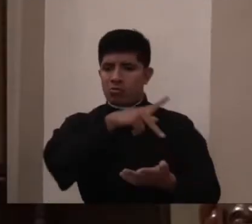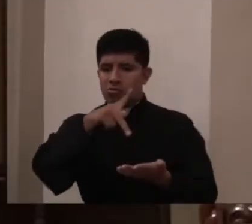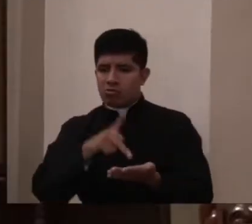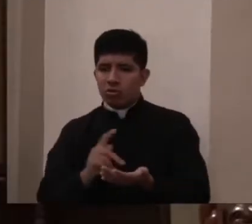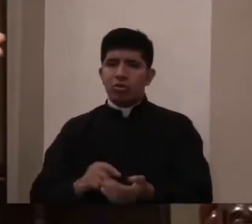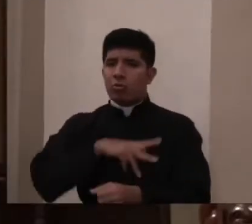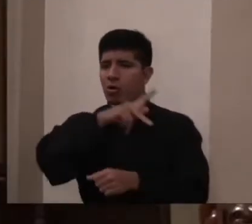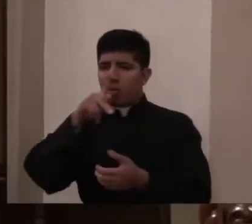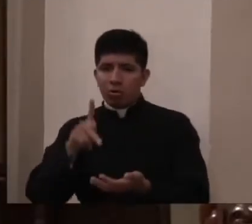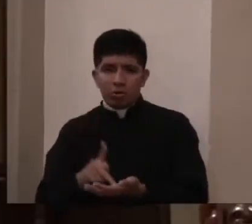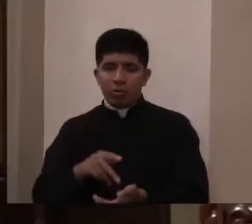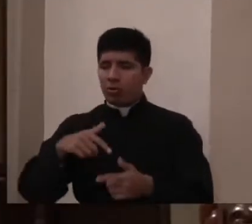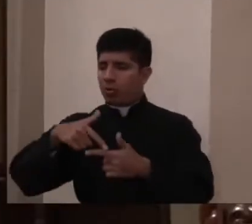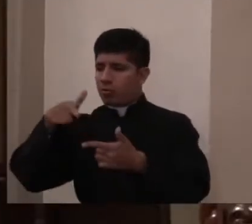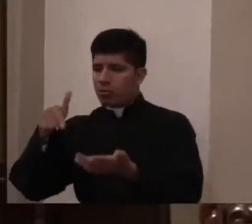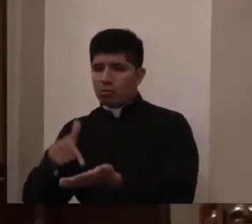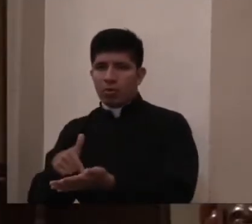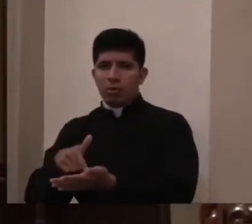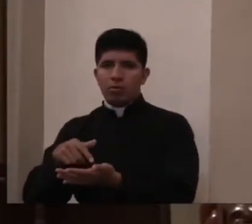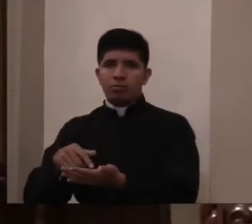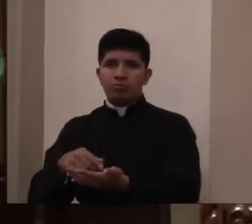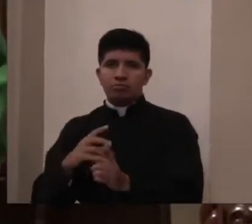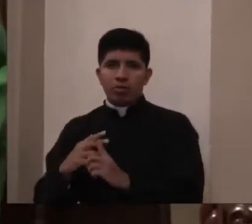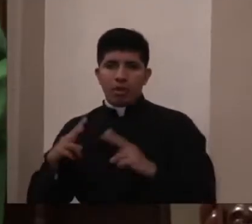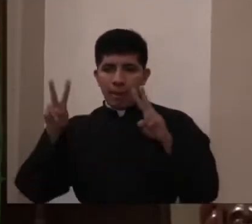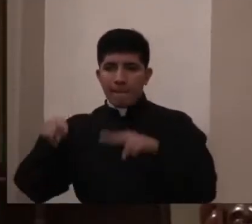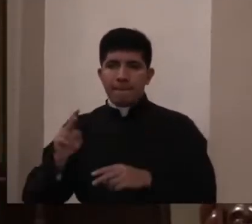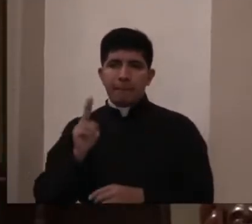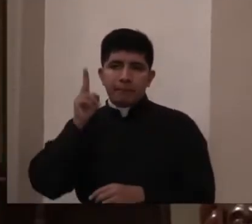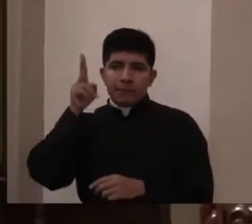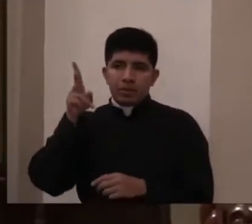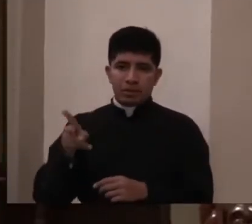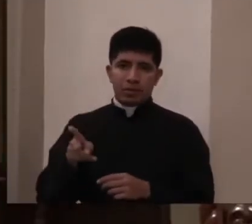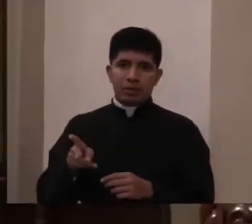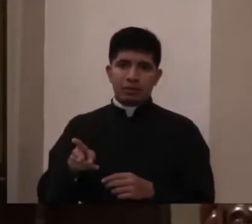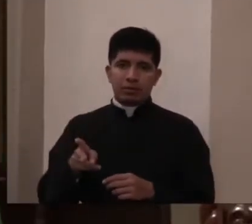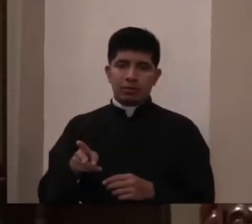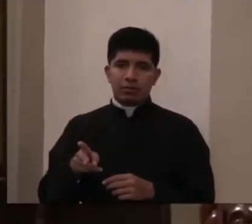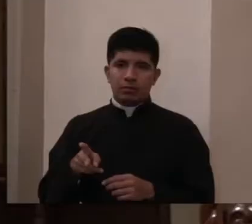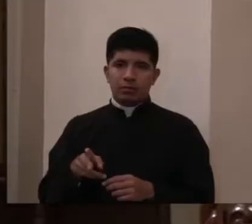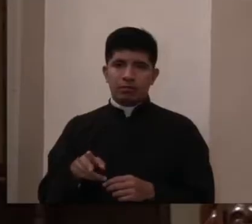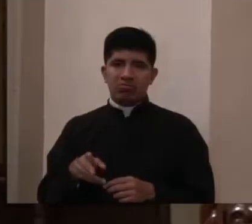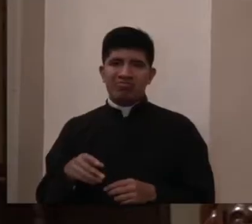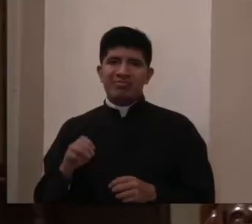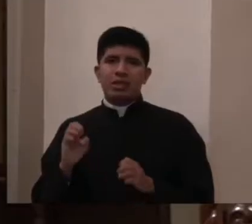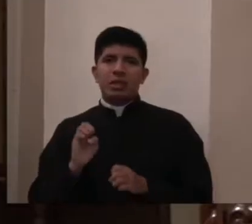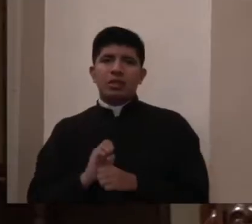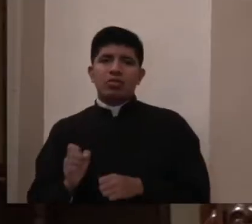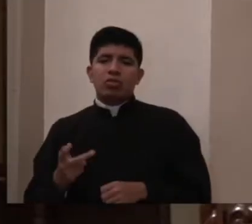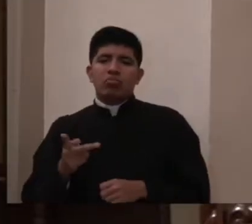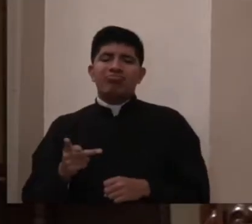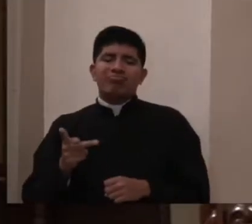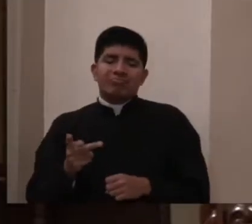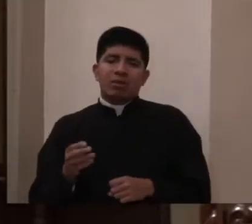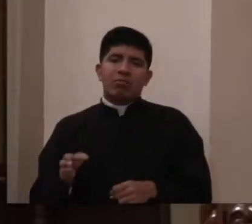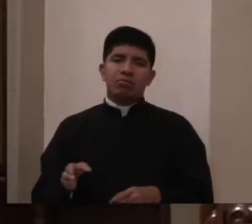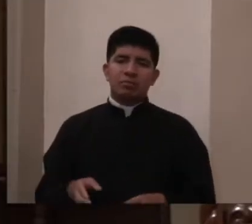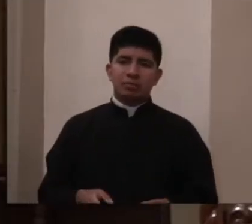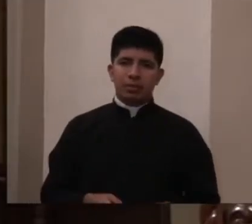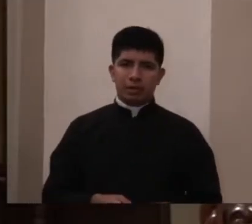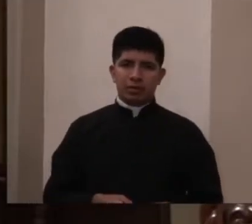y dependiendo de lo que las personas les podían ayudar. ¿Cómo es posible entonces, piensan estos